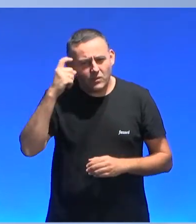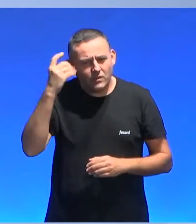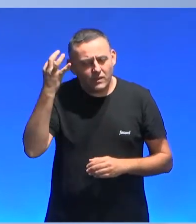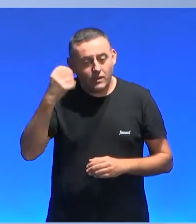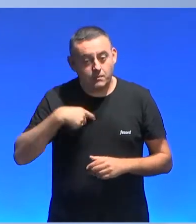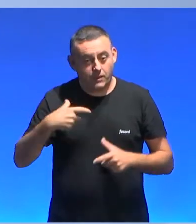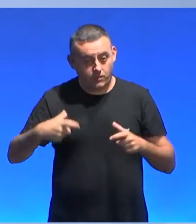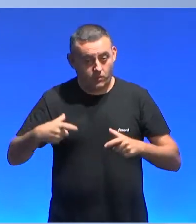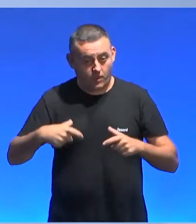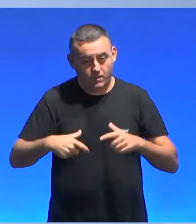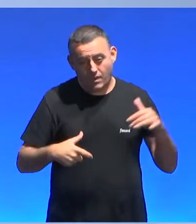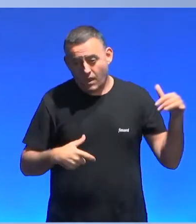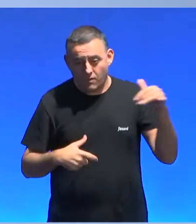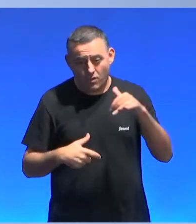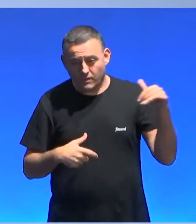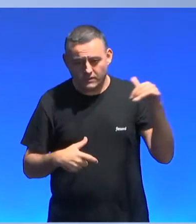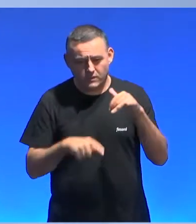ciudad.